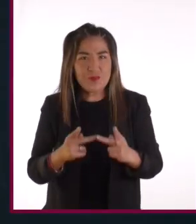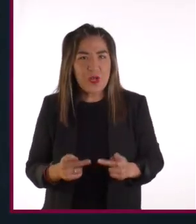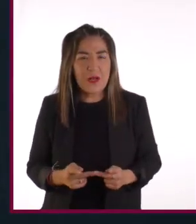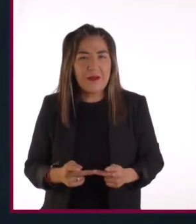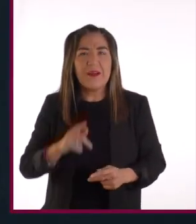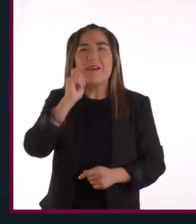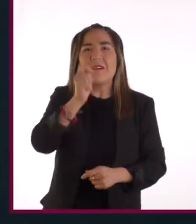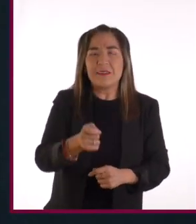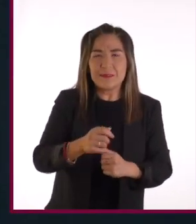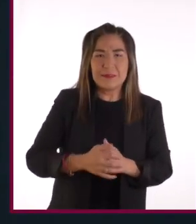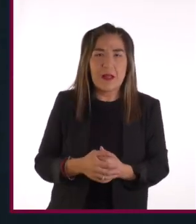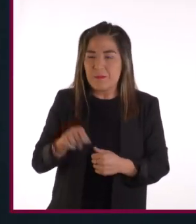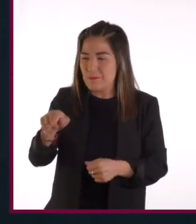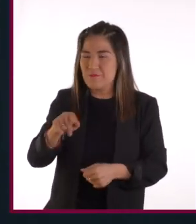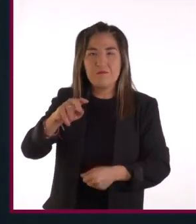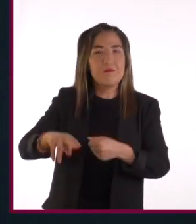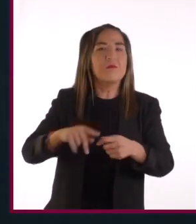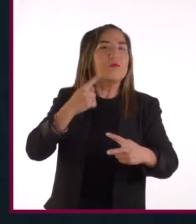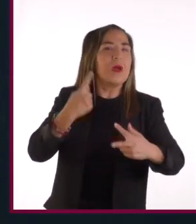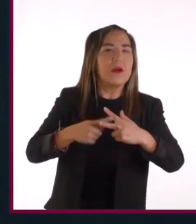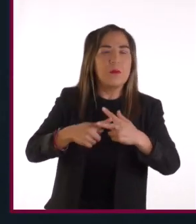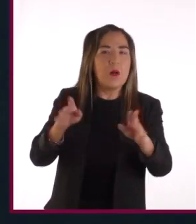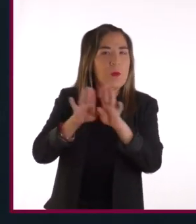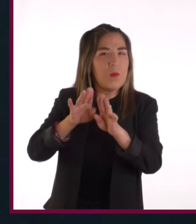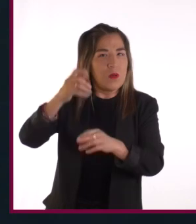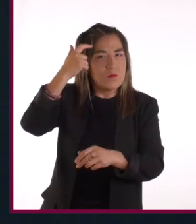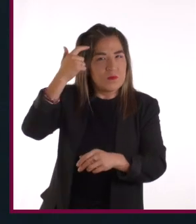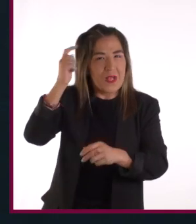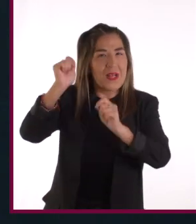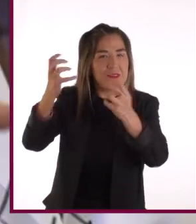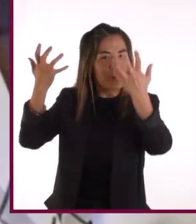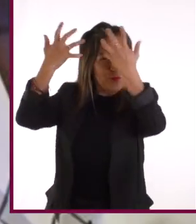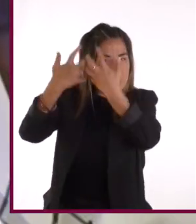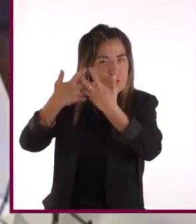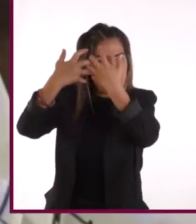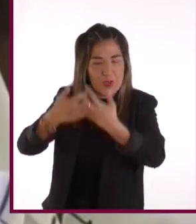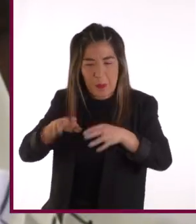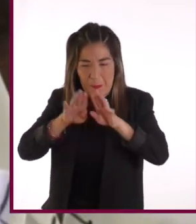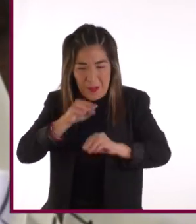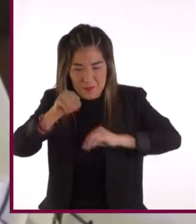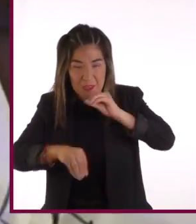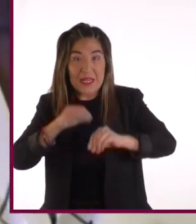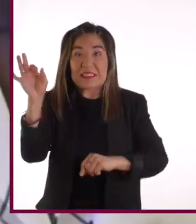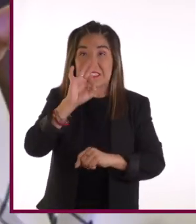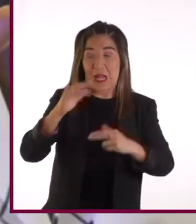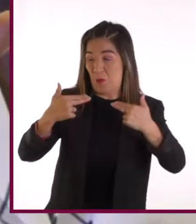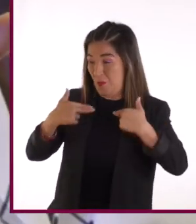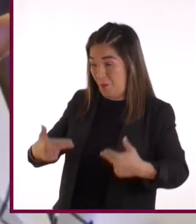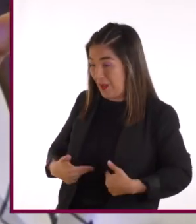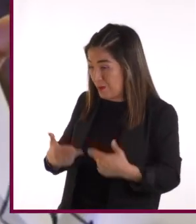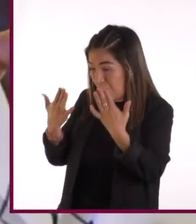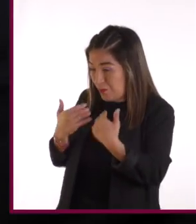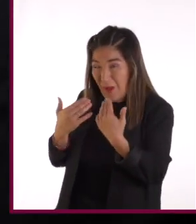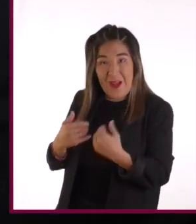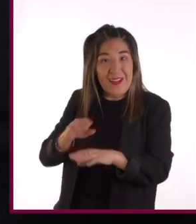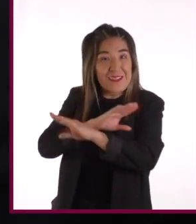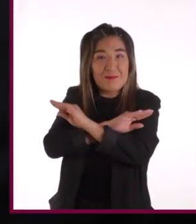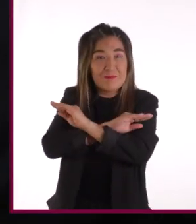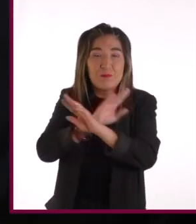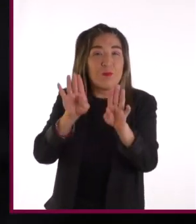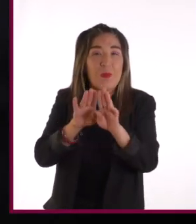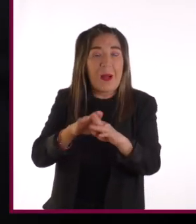Es decir, ¿las matemáticas son una construcción de nuestra mente? ¿Será que si los humanos no existieran,